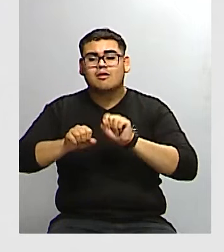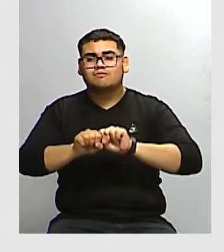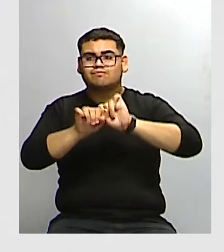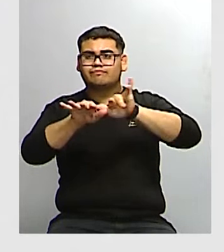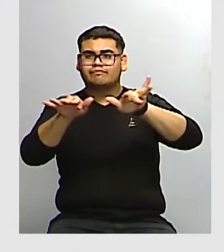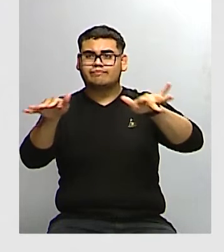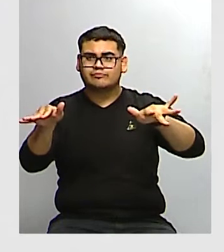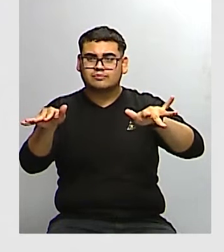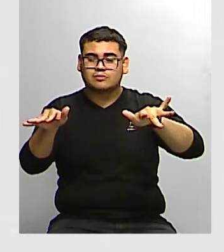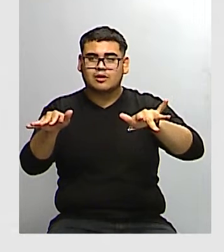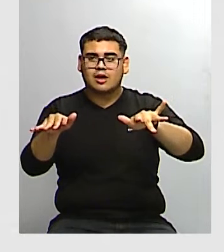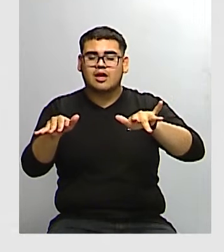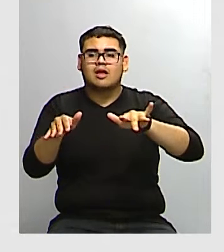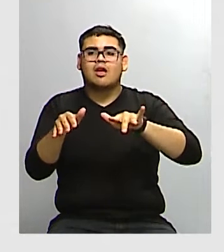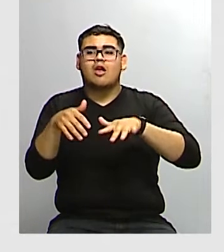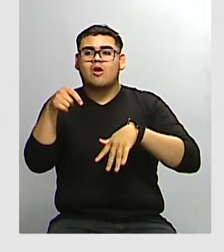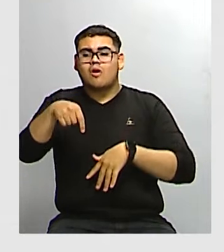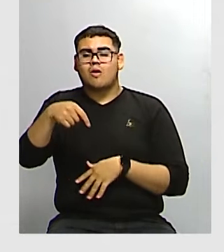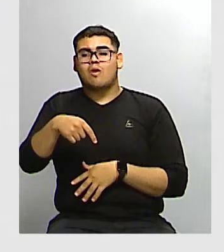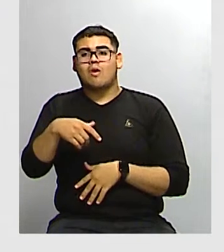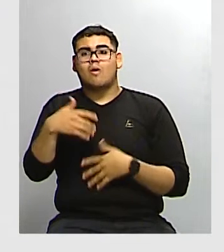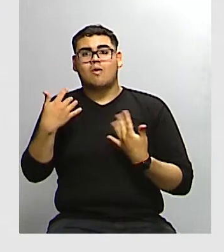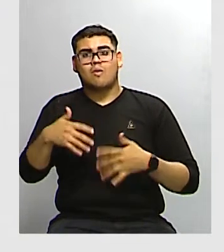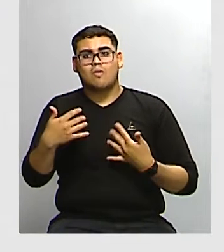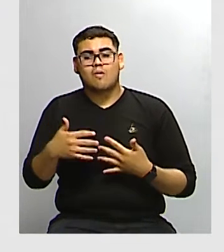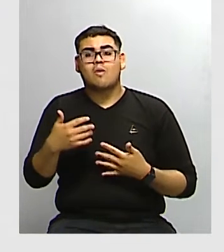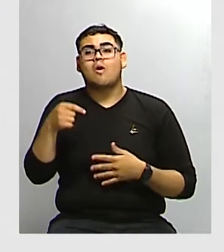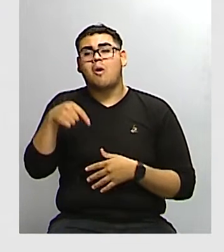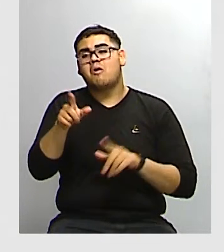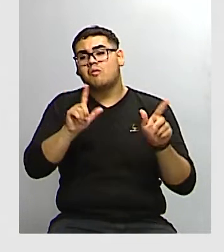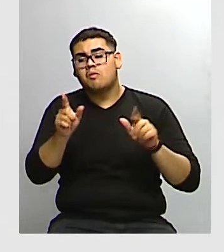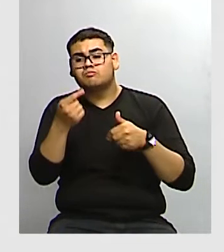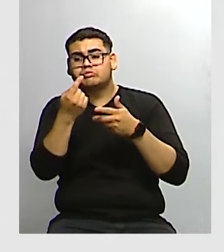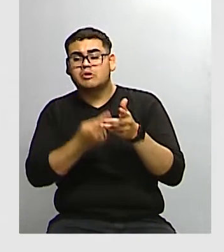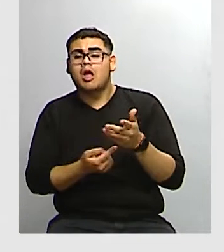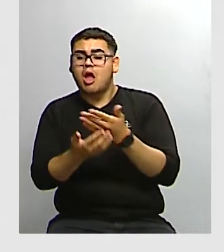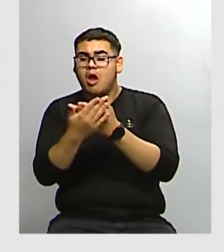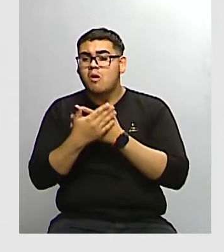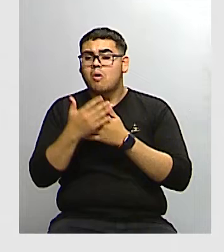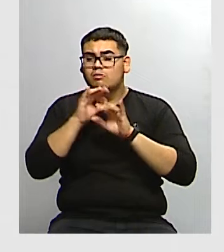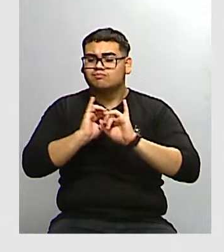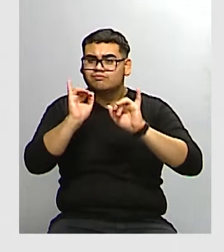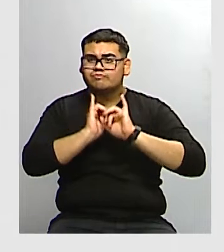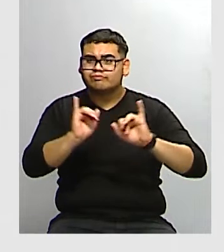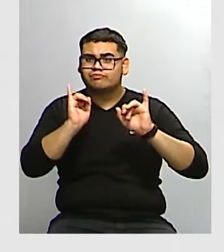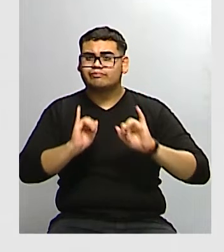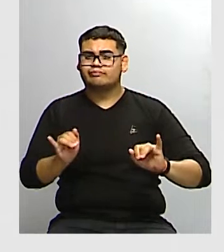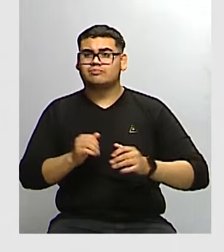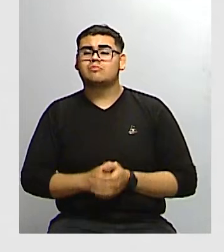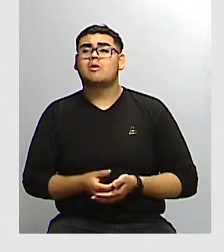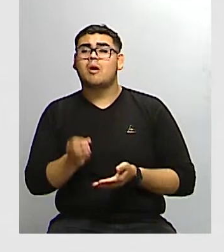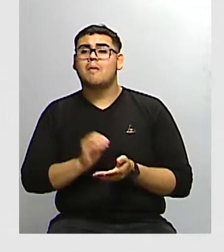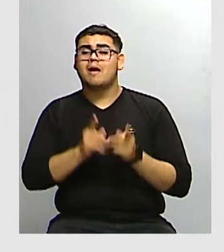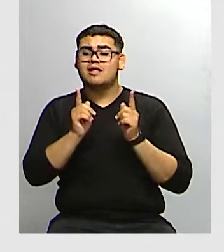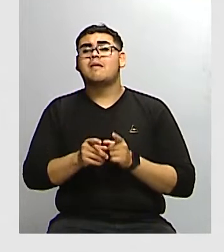habido muchísima relación con los medios, han podido, y las pacientes recuperadas, me ha llamado también la atención, muchas